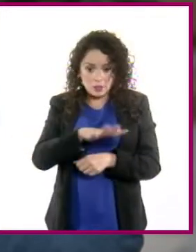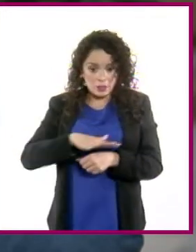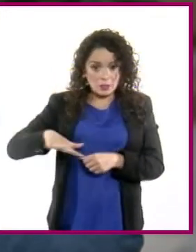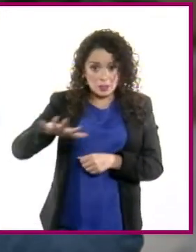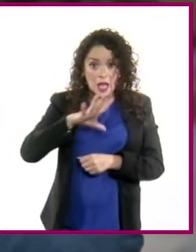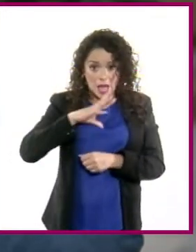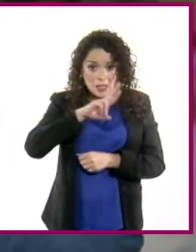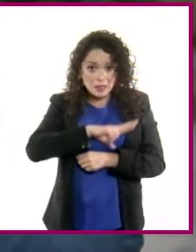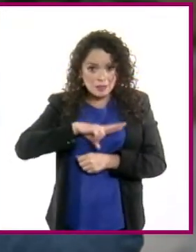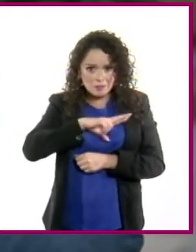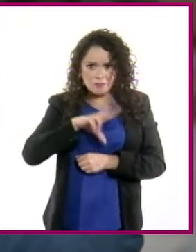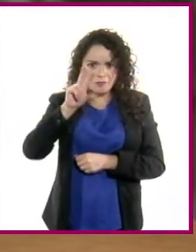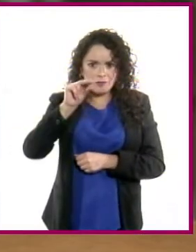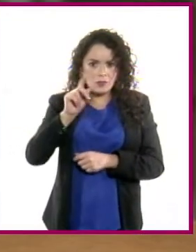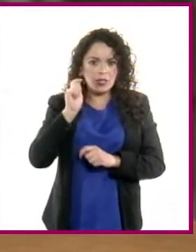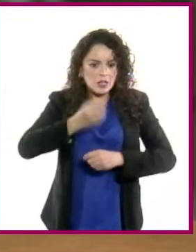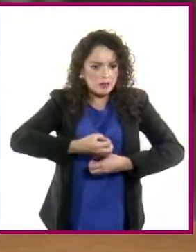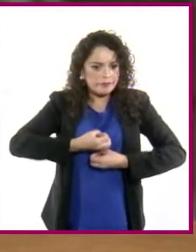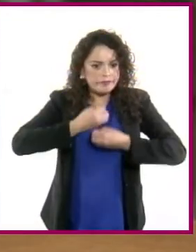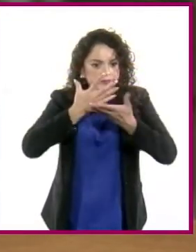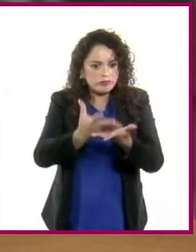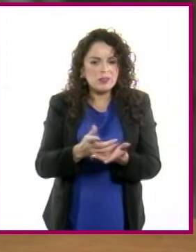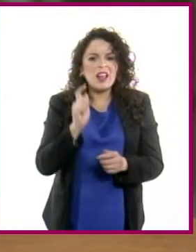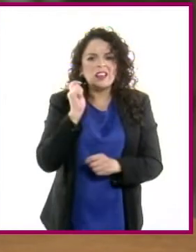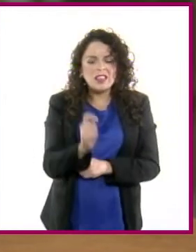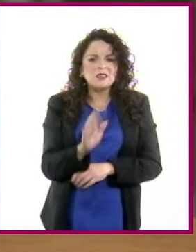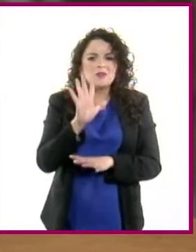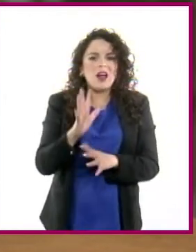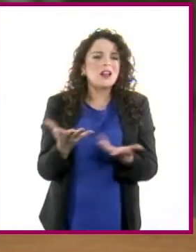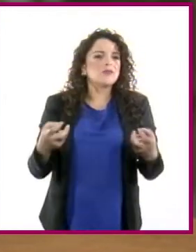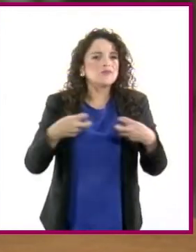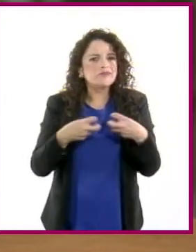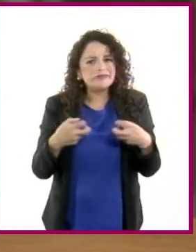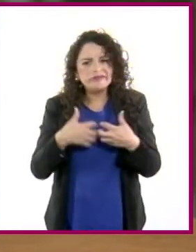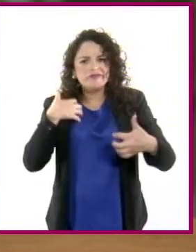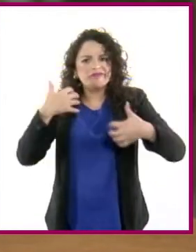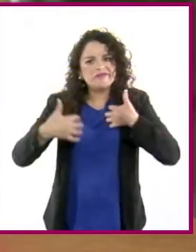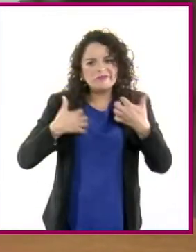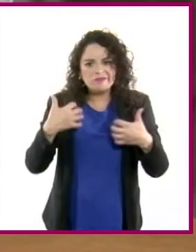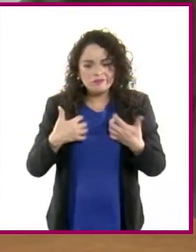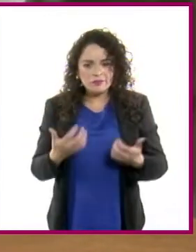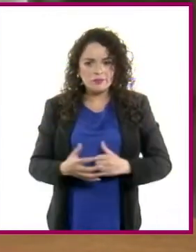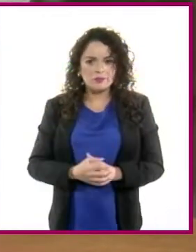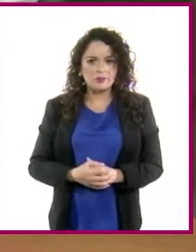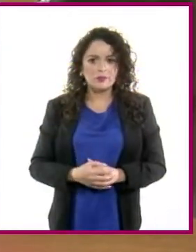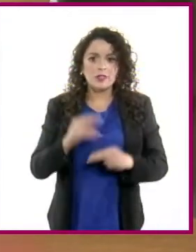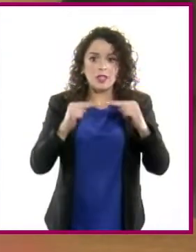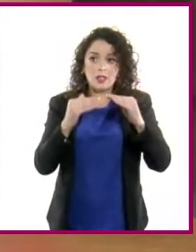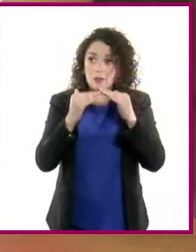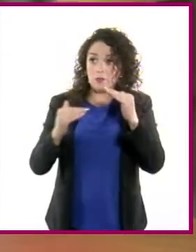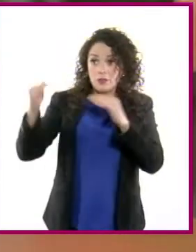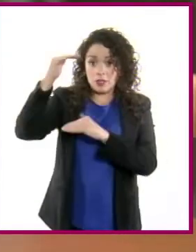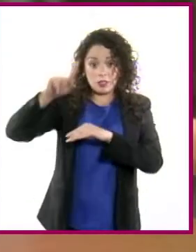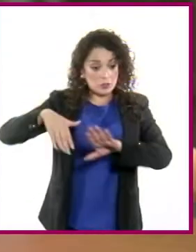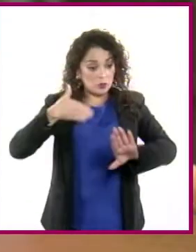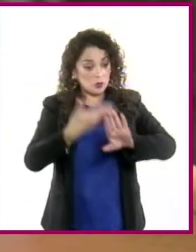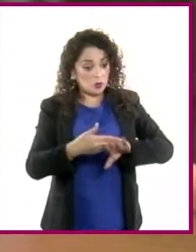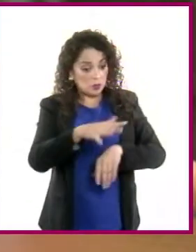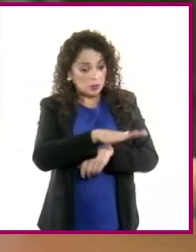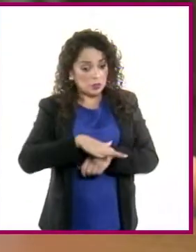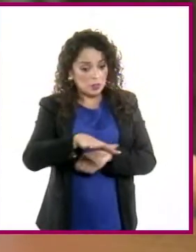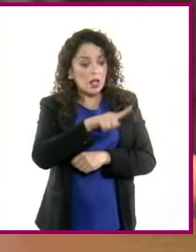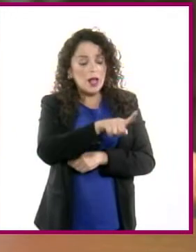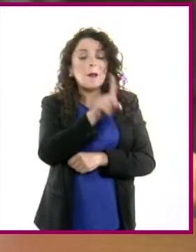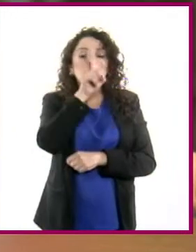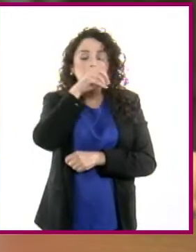libera la tensión en la agresión. En cambio, cuando alguien agrede a otro desde una posición de poder, el otro se guarda su agresividad